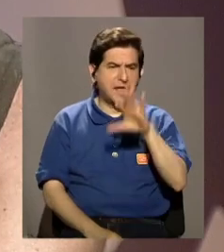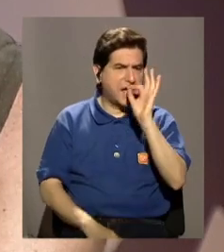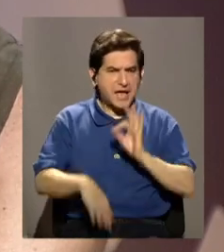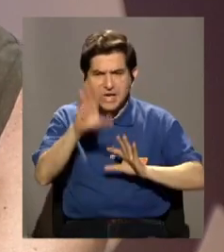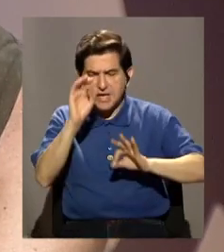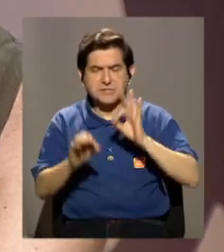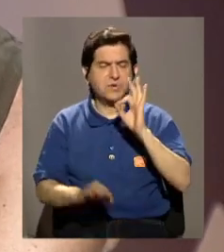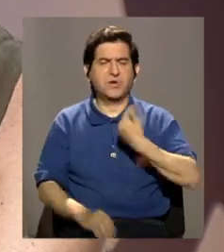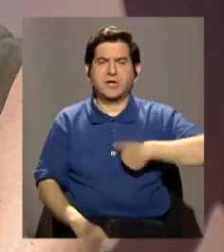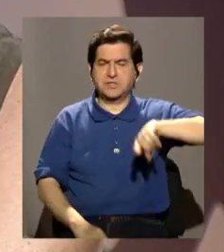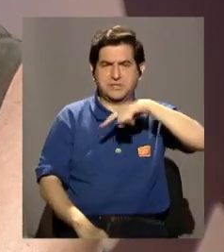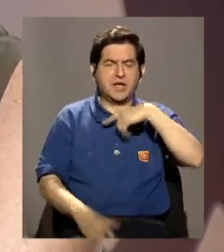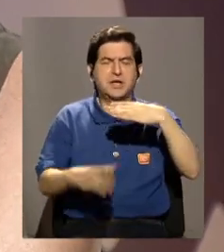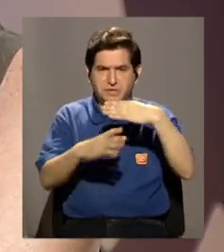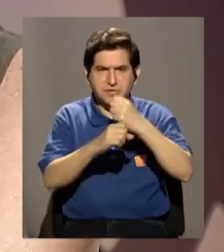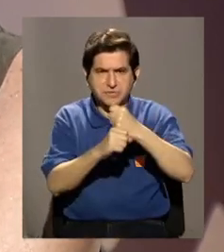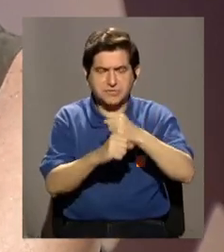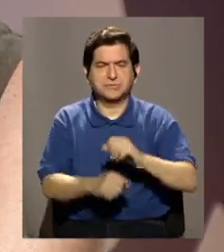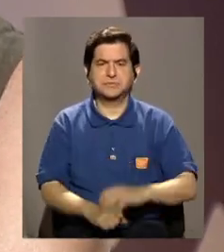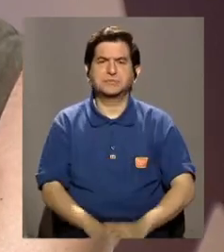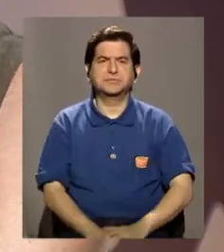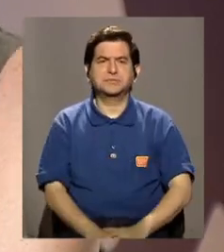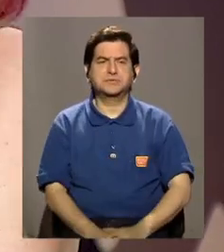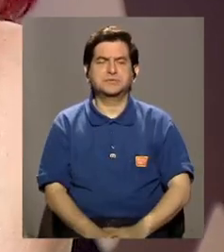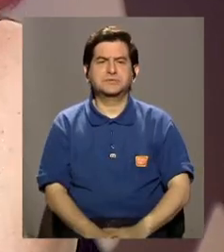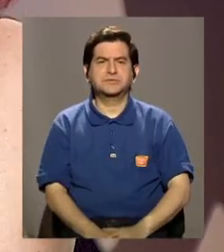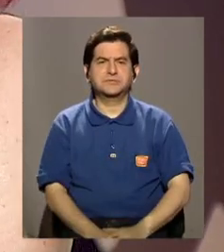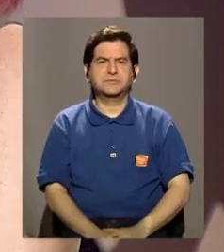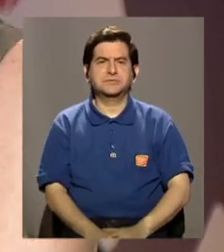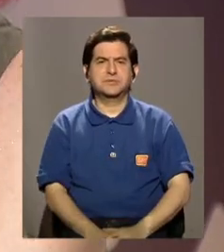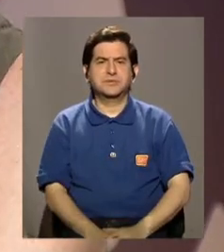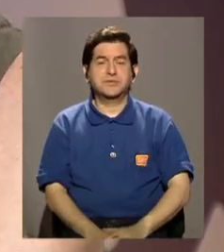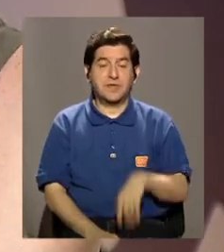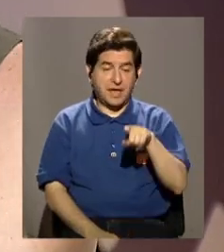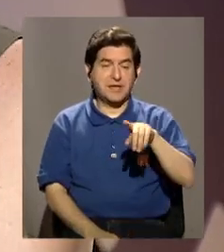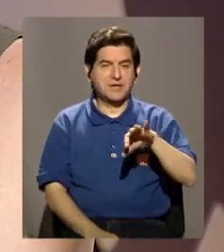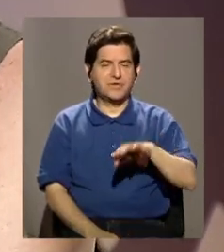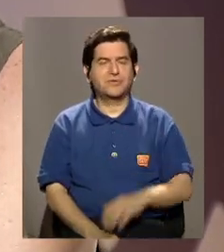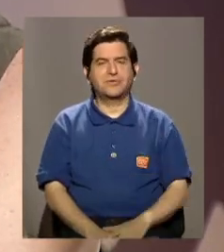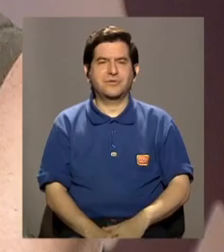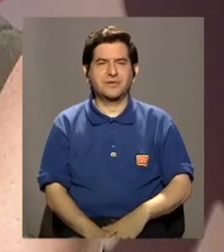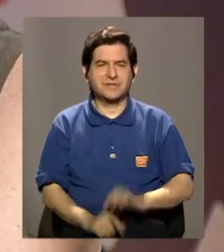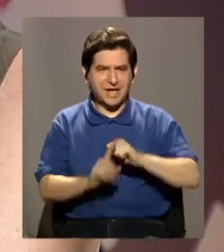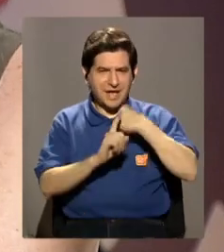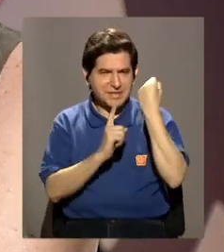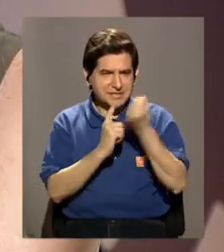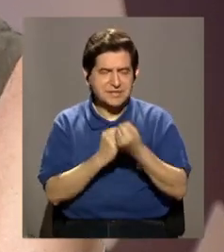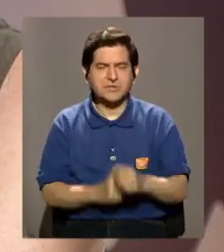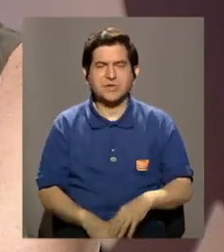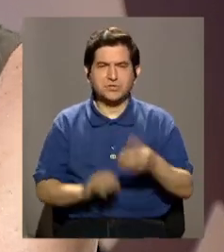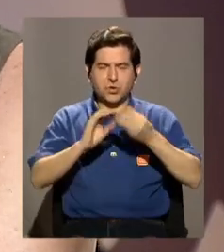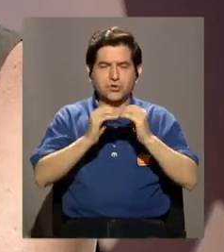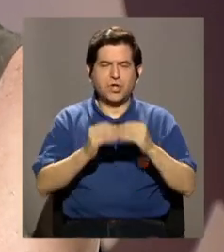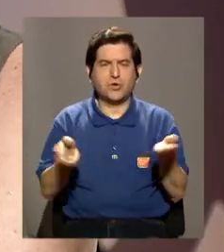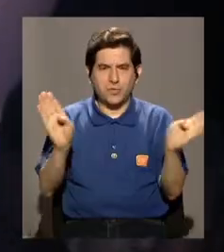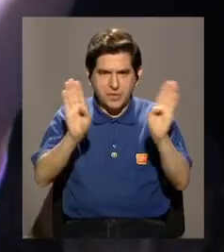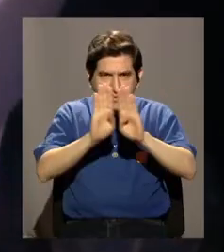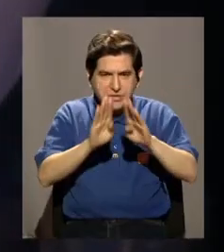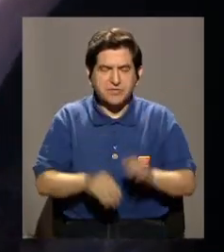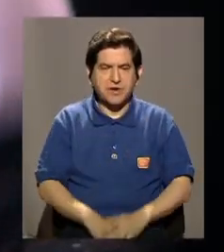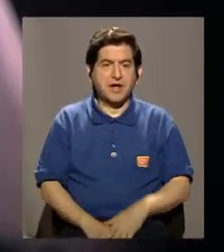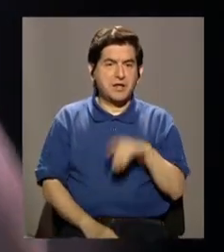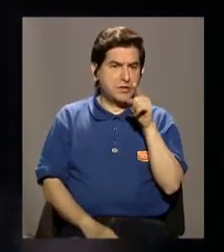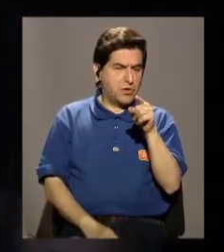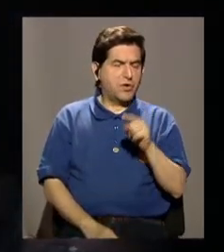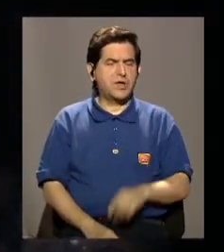andrea y yo hicimos una audición y llegar a una audición cerrada donde escogimos algunas chicas y carla realmente nos